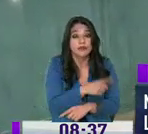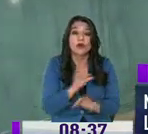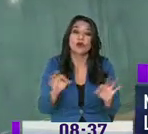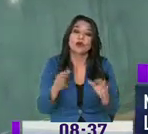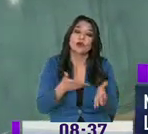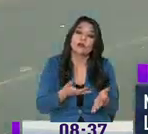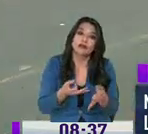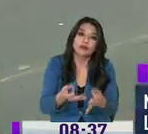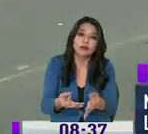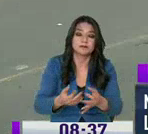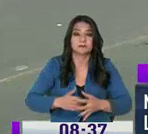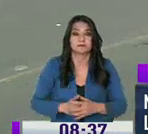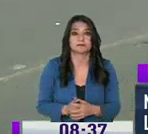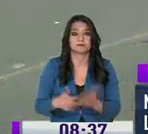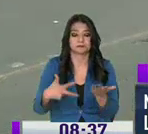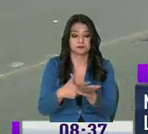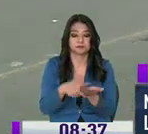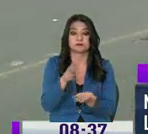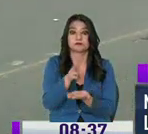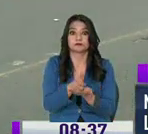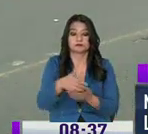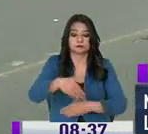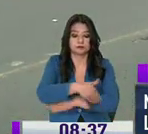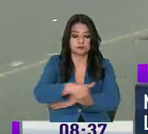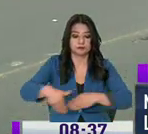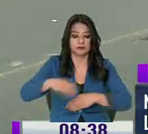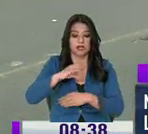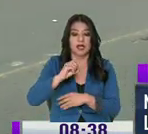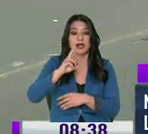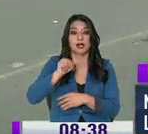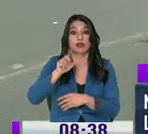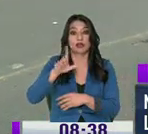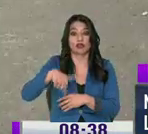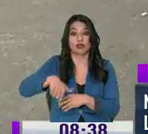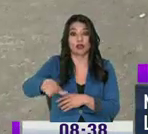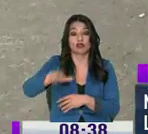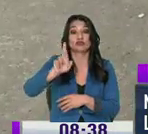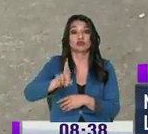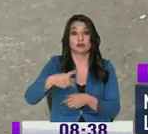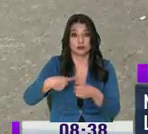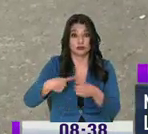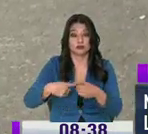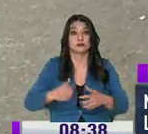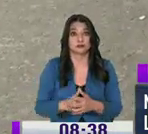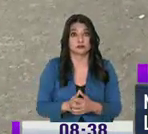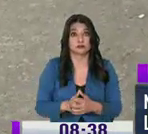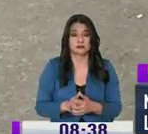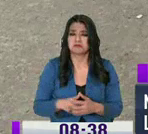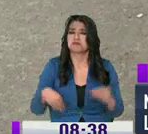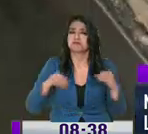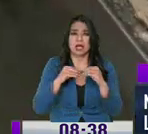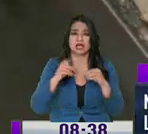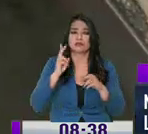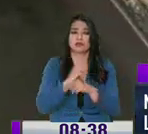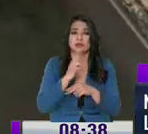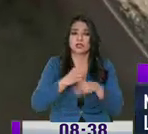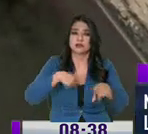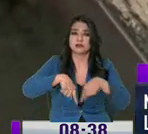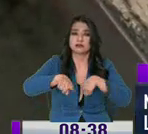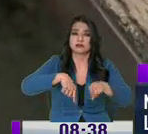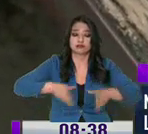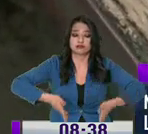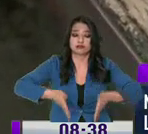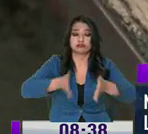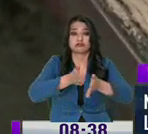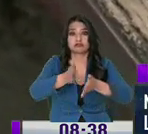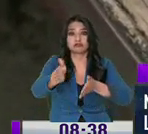igual no hay. La parada está ubicada entre las calles Caracol y Sarayacu, en el sur de Quito. Es una de las más utilizadas, ya que las vías conectan